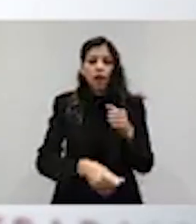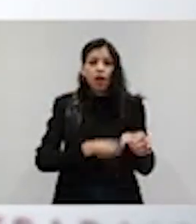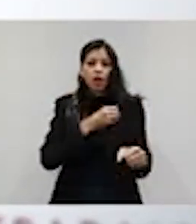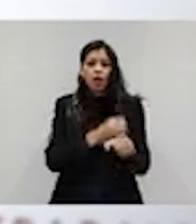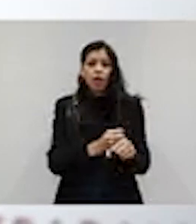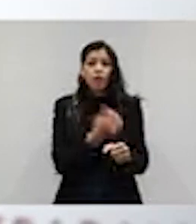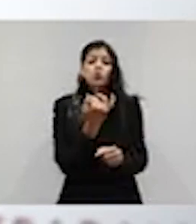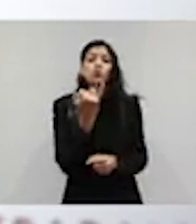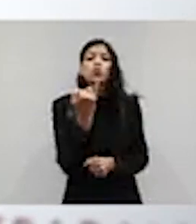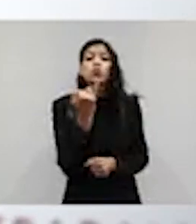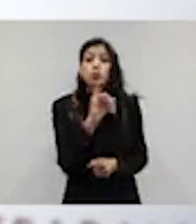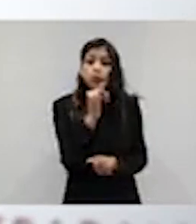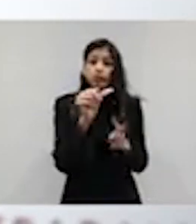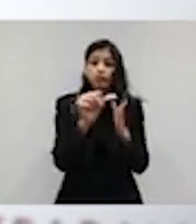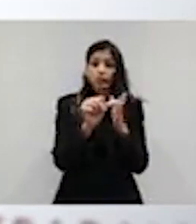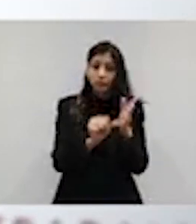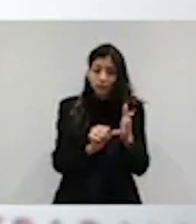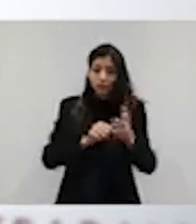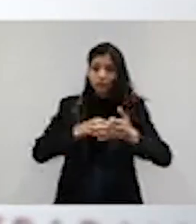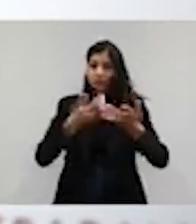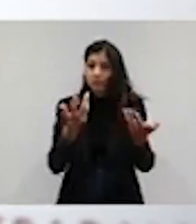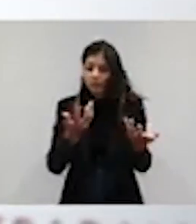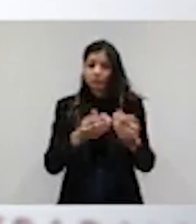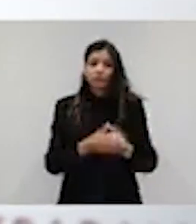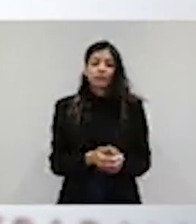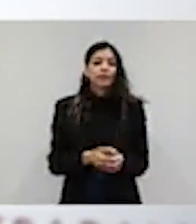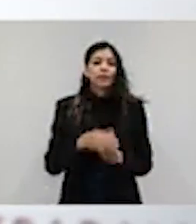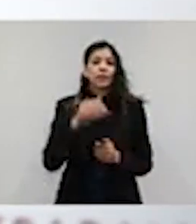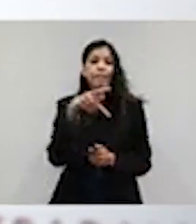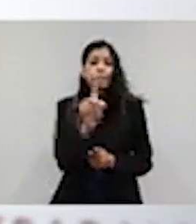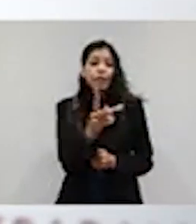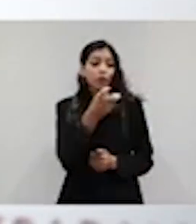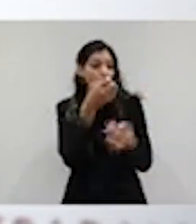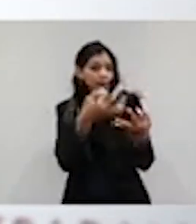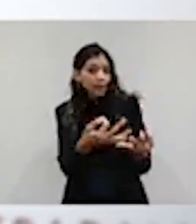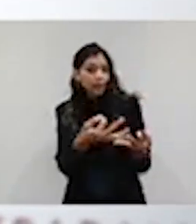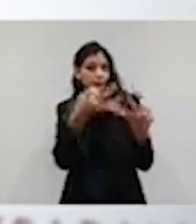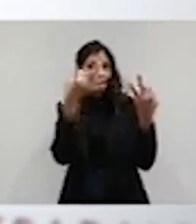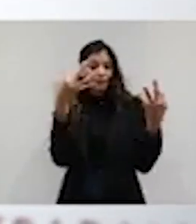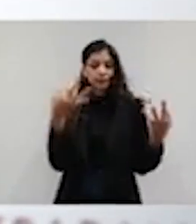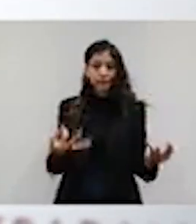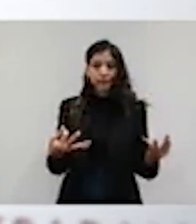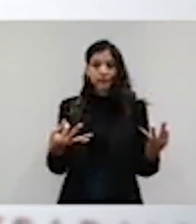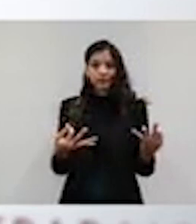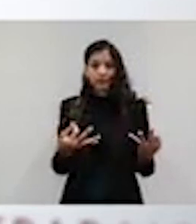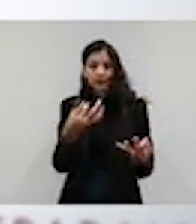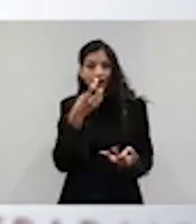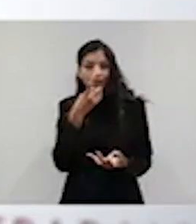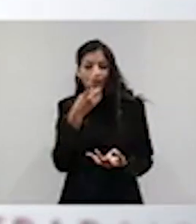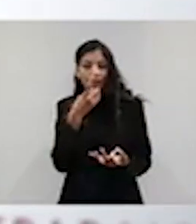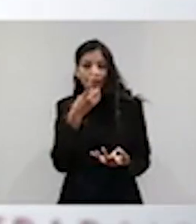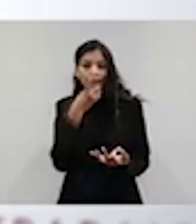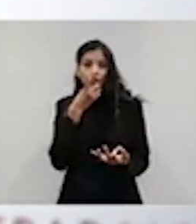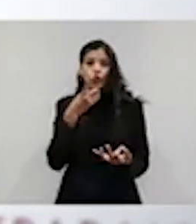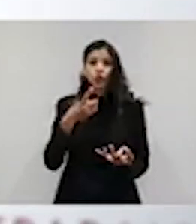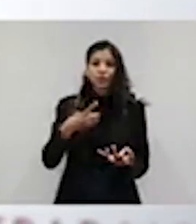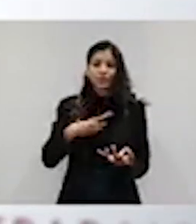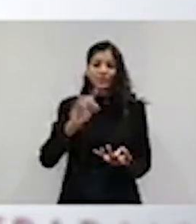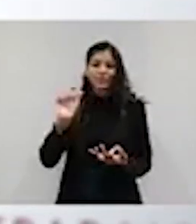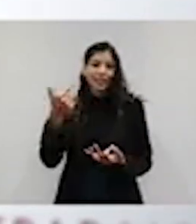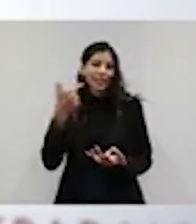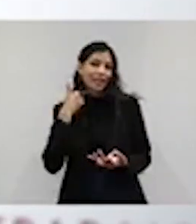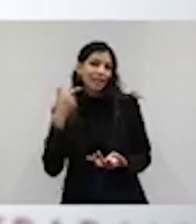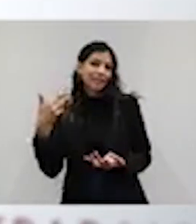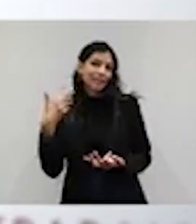2019, junio del 2019. Pero este terreno nos dice un exregidor de